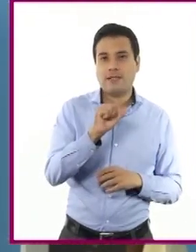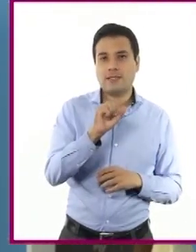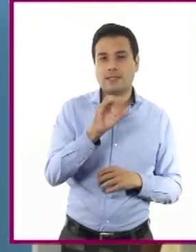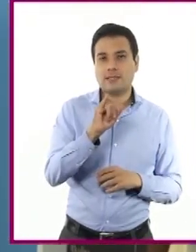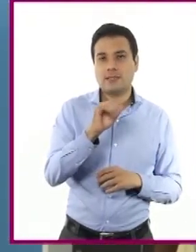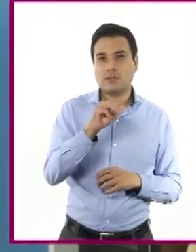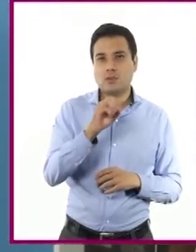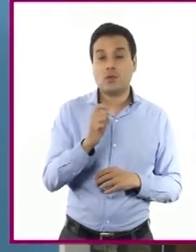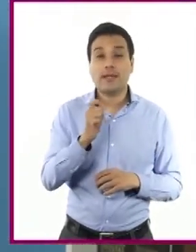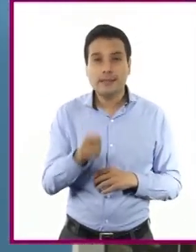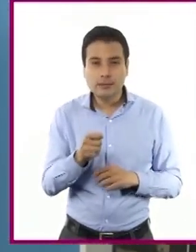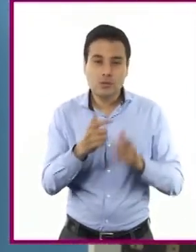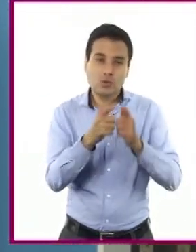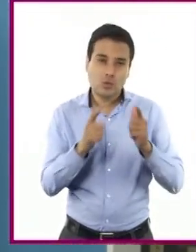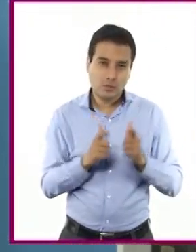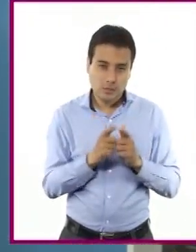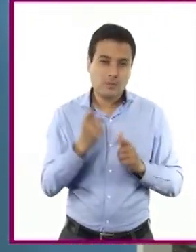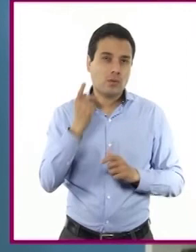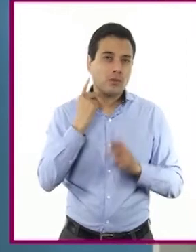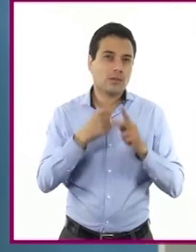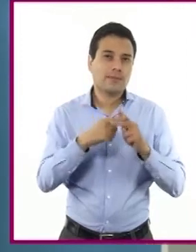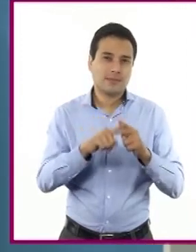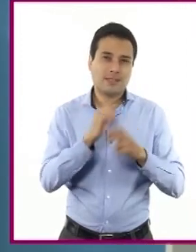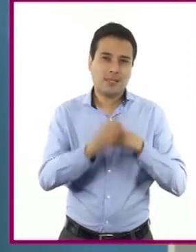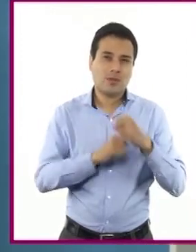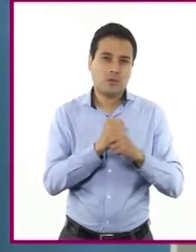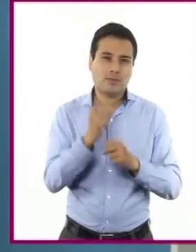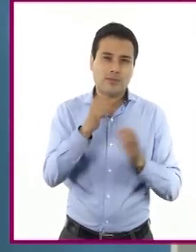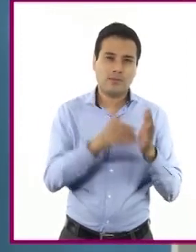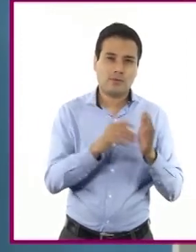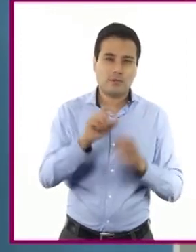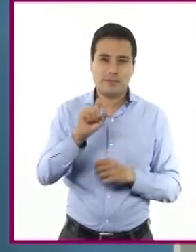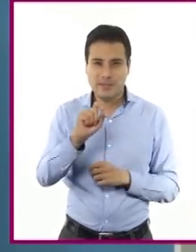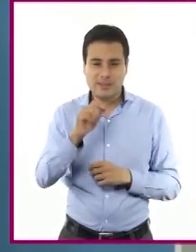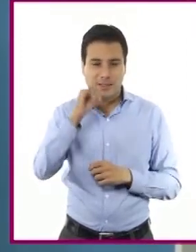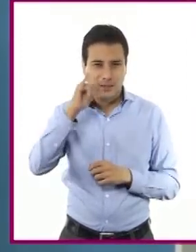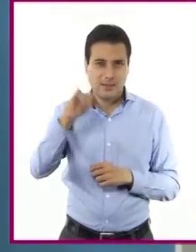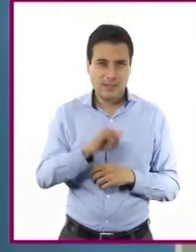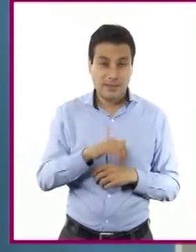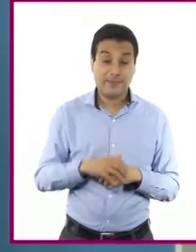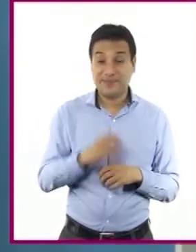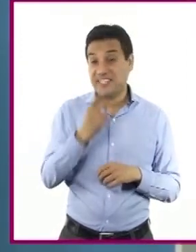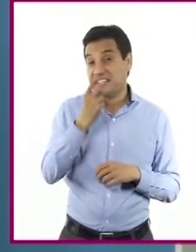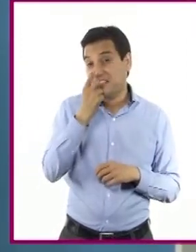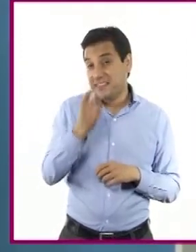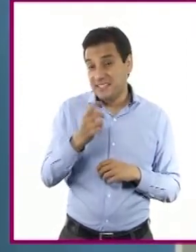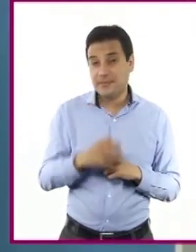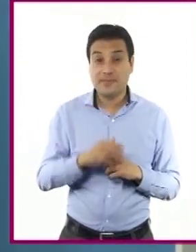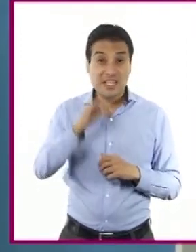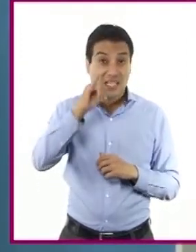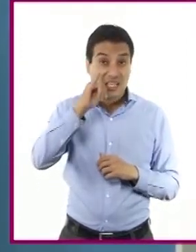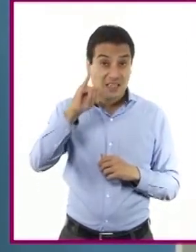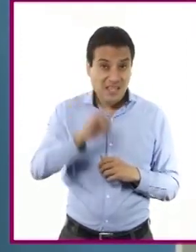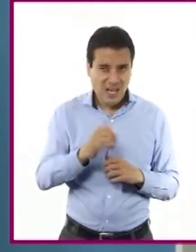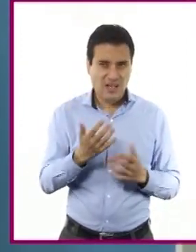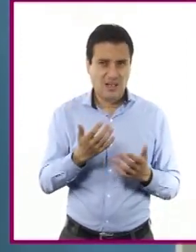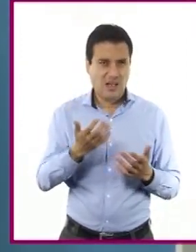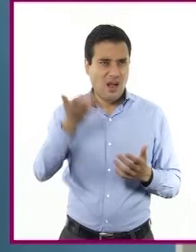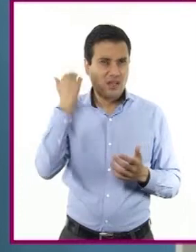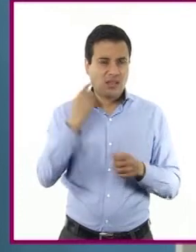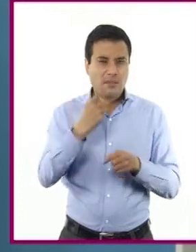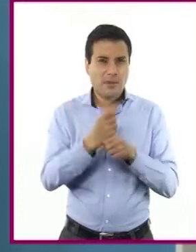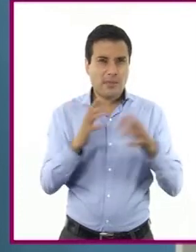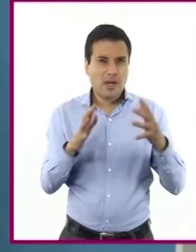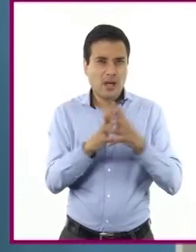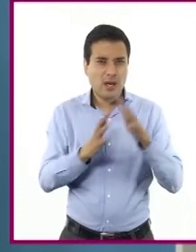apareció en Italia a principios de los años 20. Dentro de este movimiento se defendía la idea de que Italia había sido humillada en la Primera